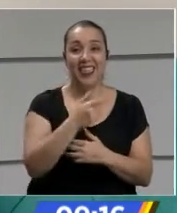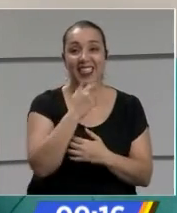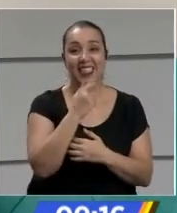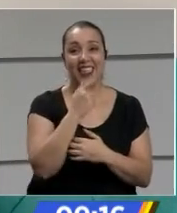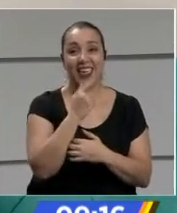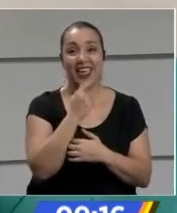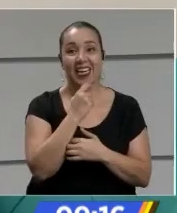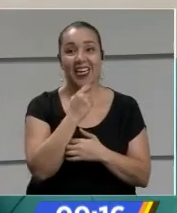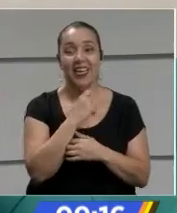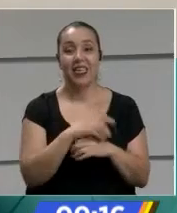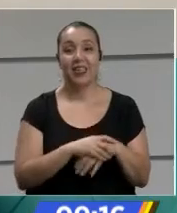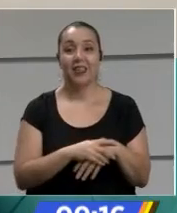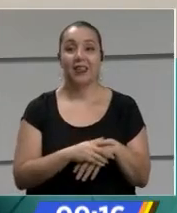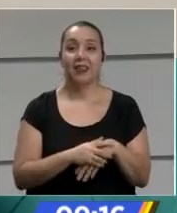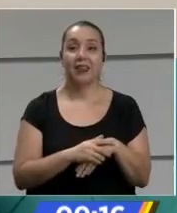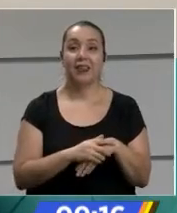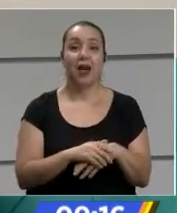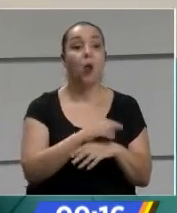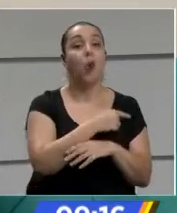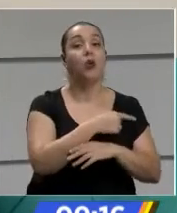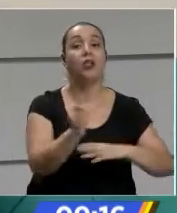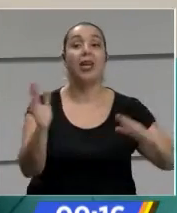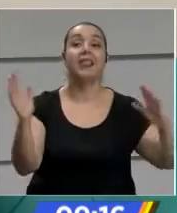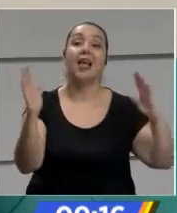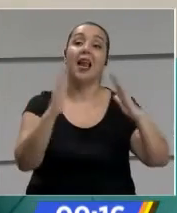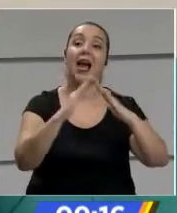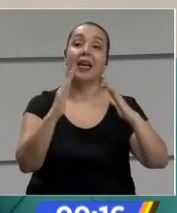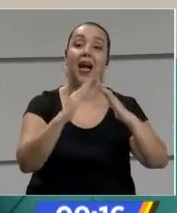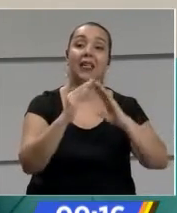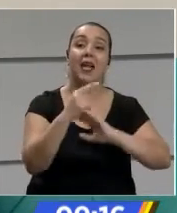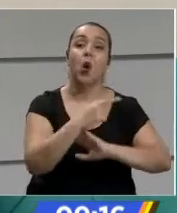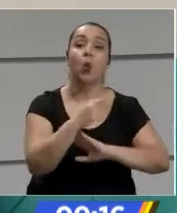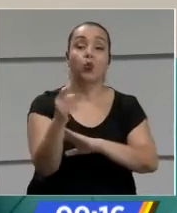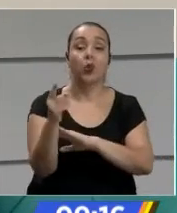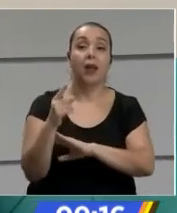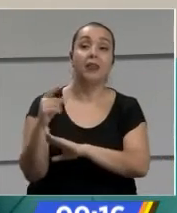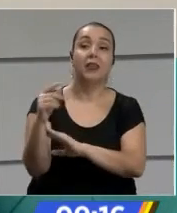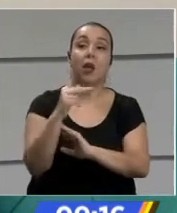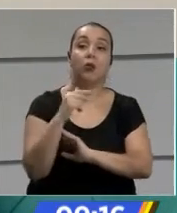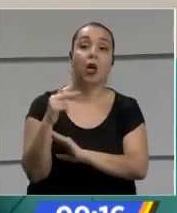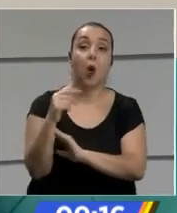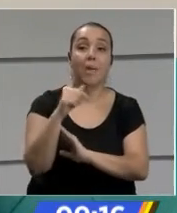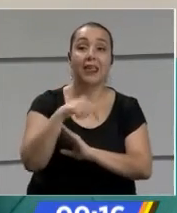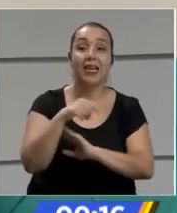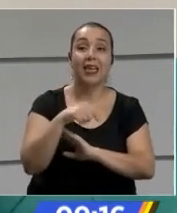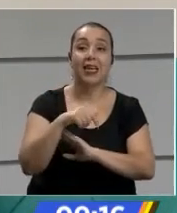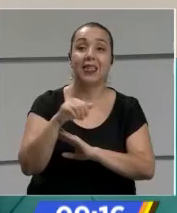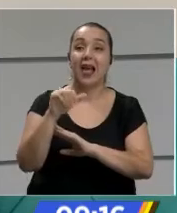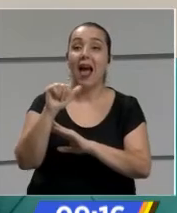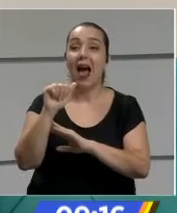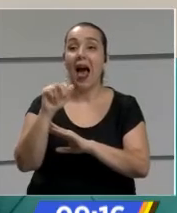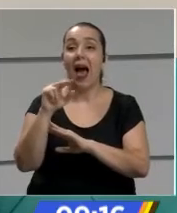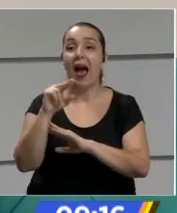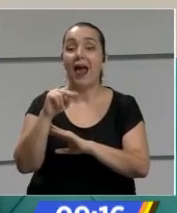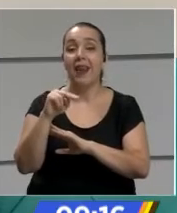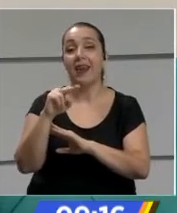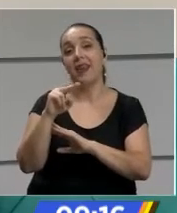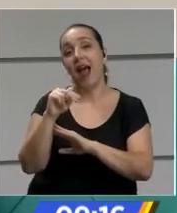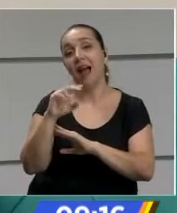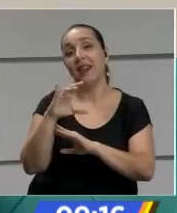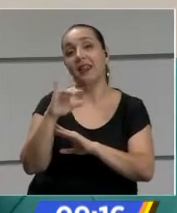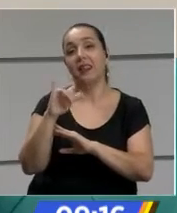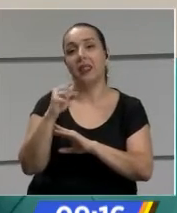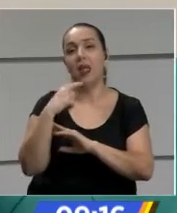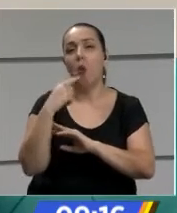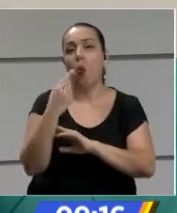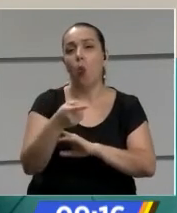Nadie la vio. Para distraer. Exactamente. Ok, entonces en casita o ustedes aquí que nos acompañen en el estudio, Anansi, ¿qué creen que es?